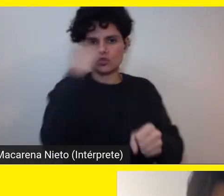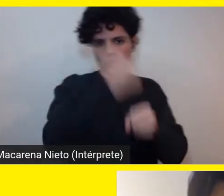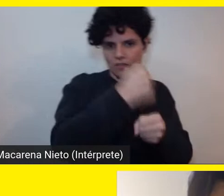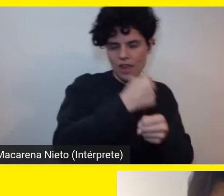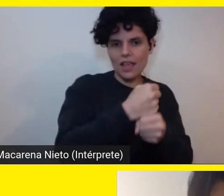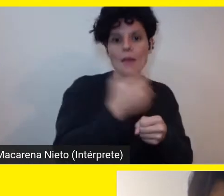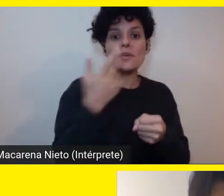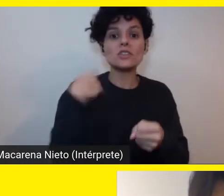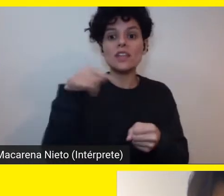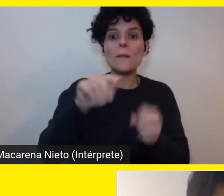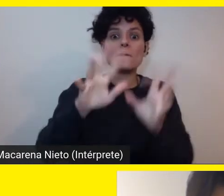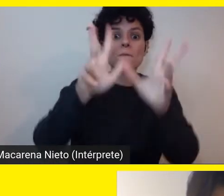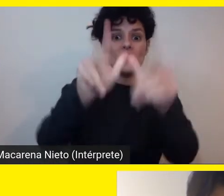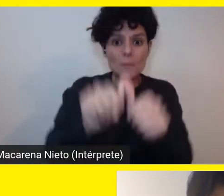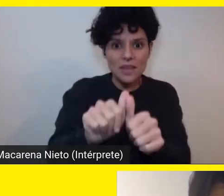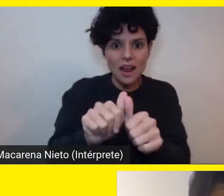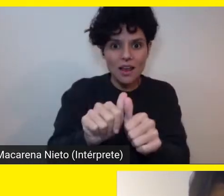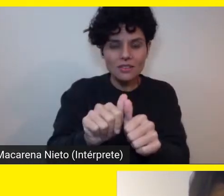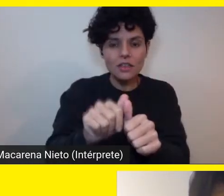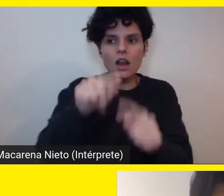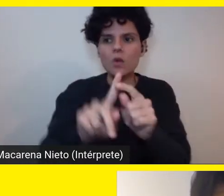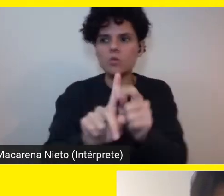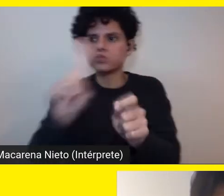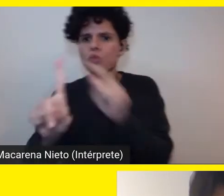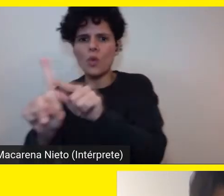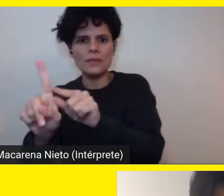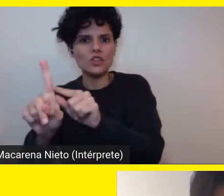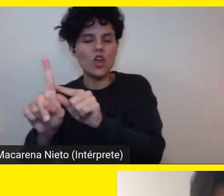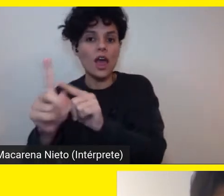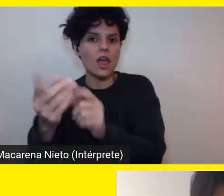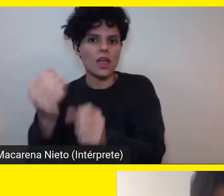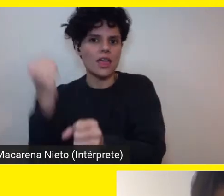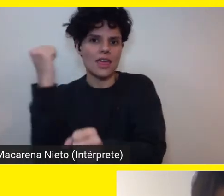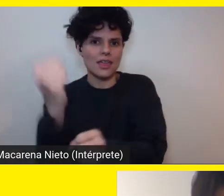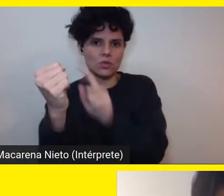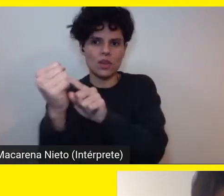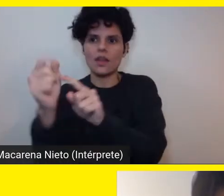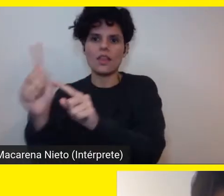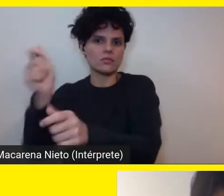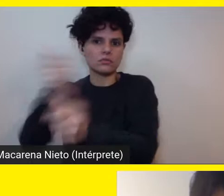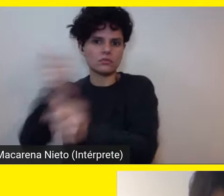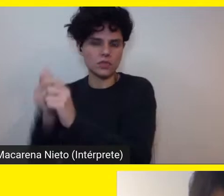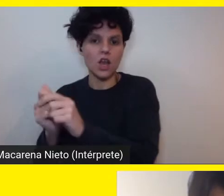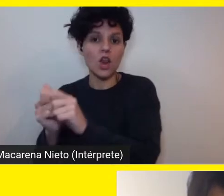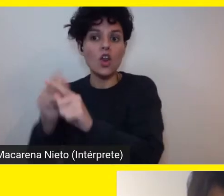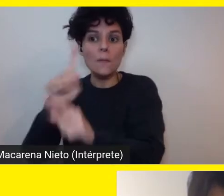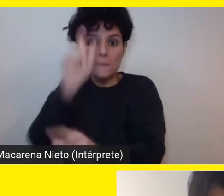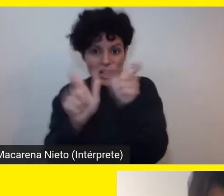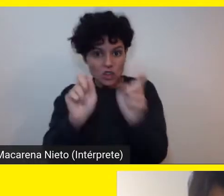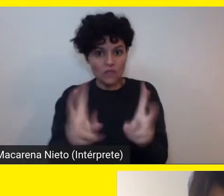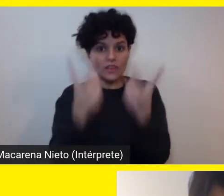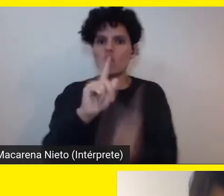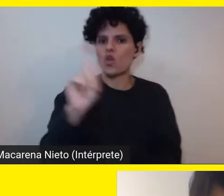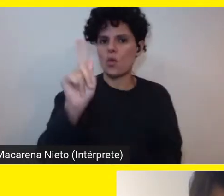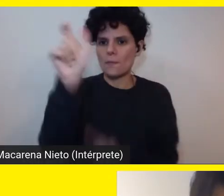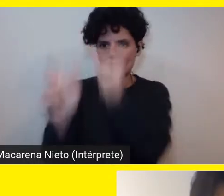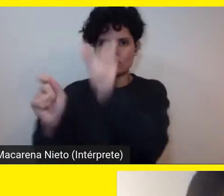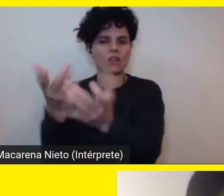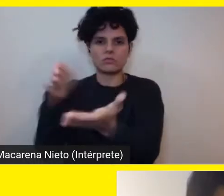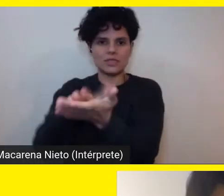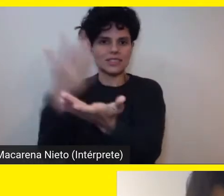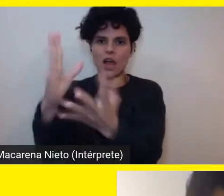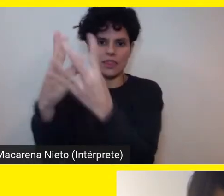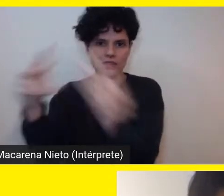de víctimas ejecutadas y desaparecidas. No de las víctimas sobrevivientes, las víctimas de prisión política y tortura, ¿ya? Y